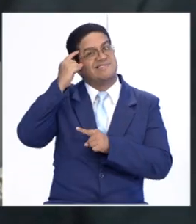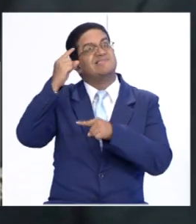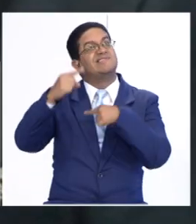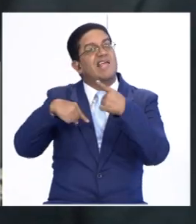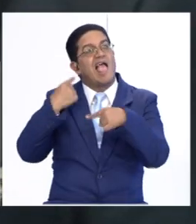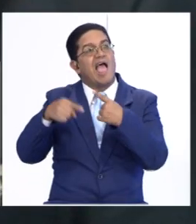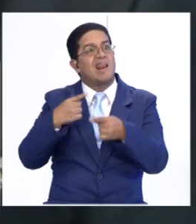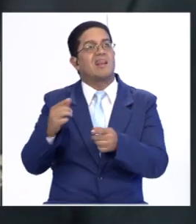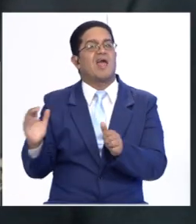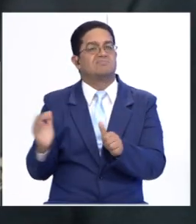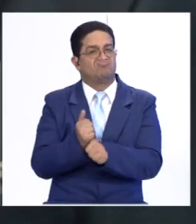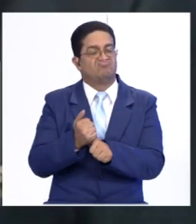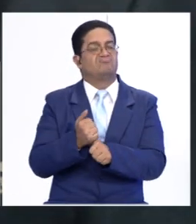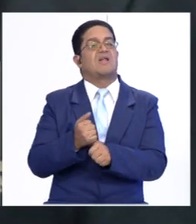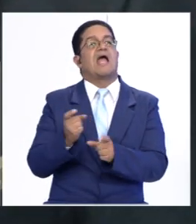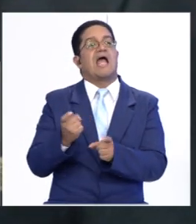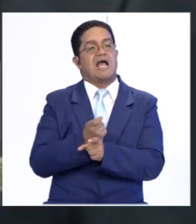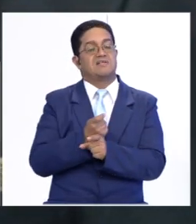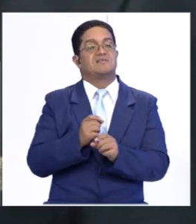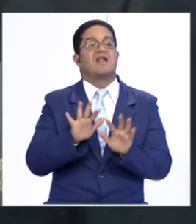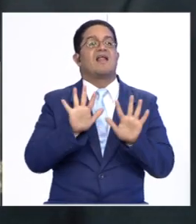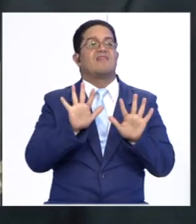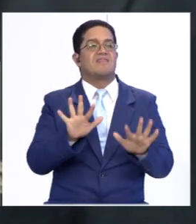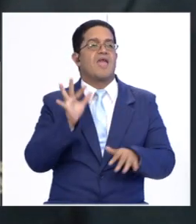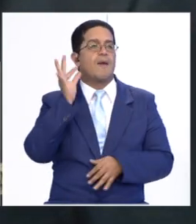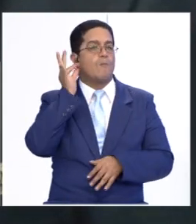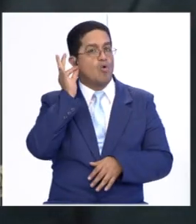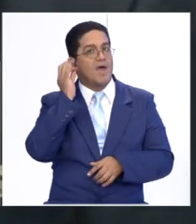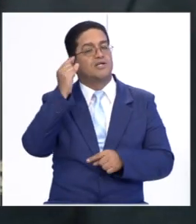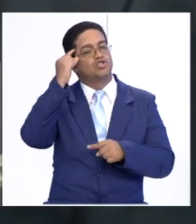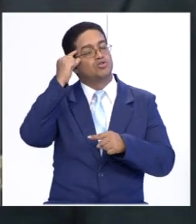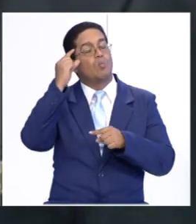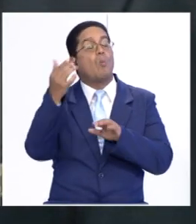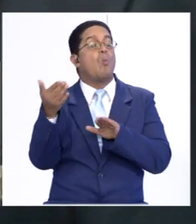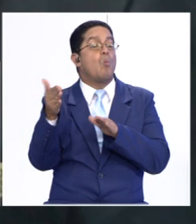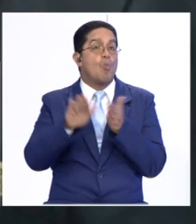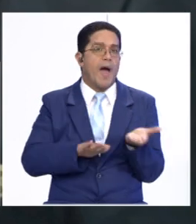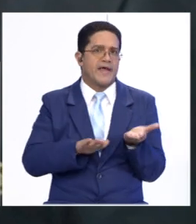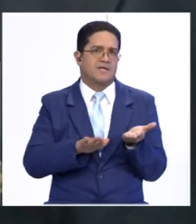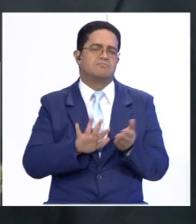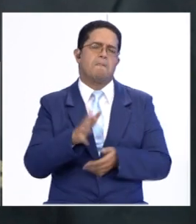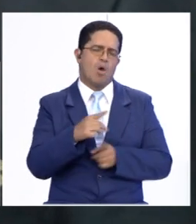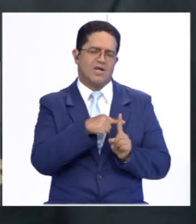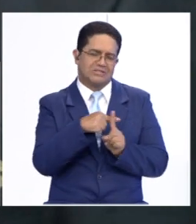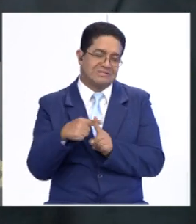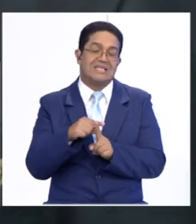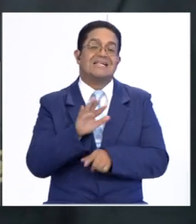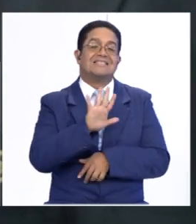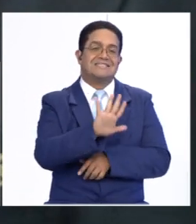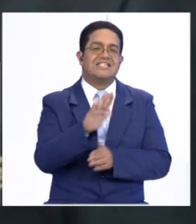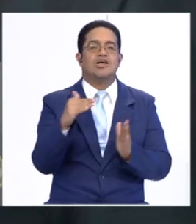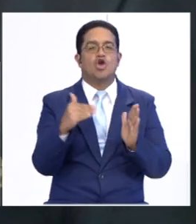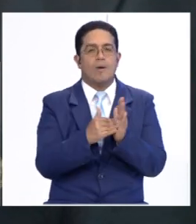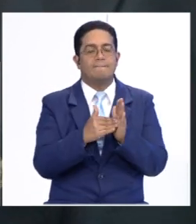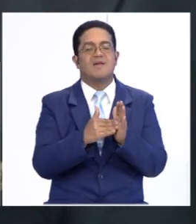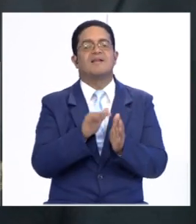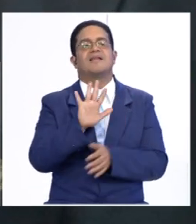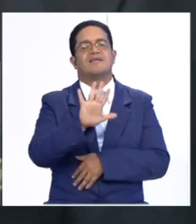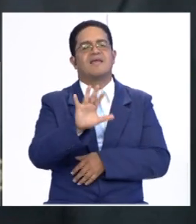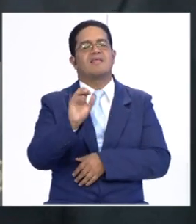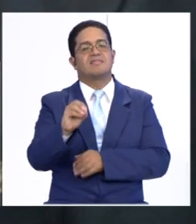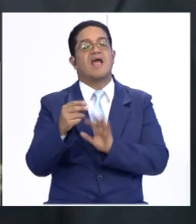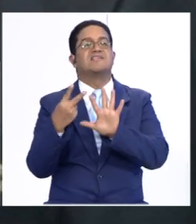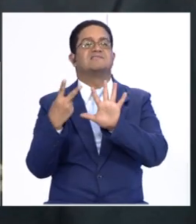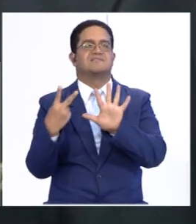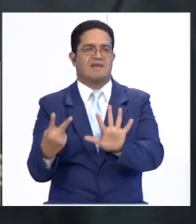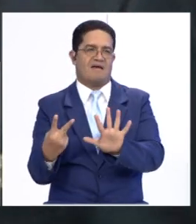por cáncer de mama y 10 mueren todos los días, o sea que son 5.507 mujeres al año diagnosticadas